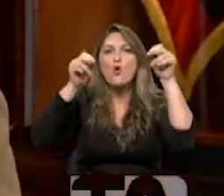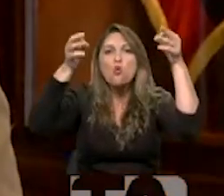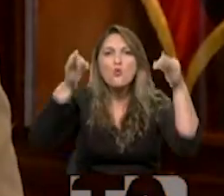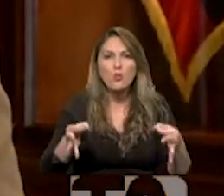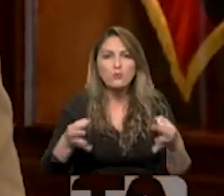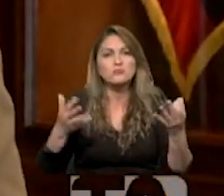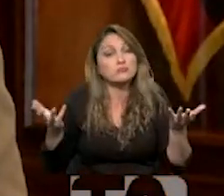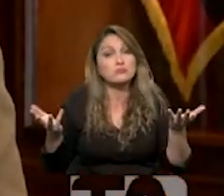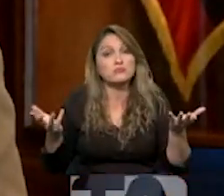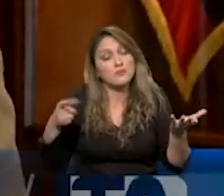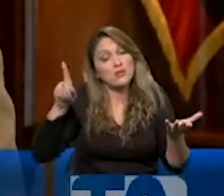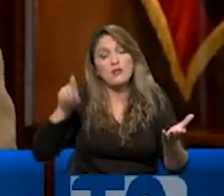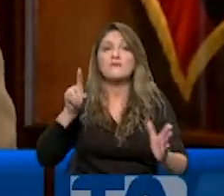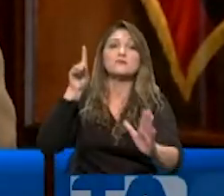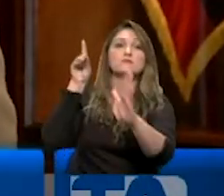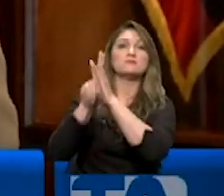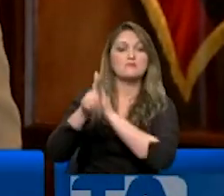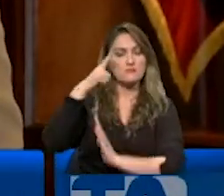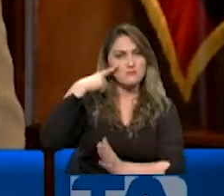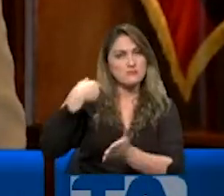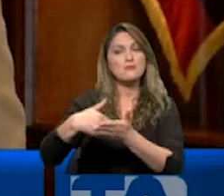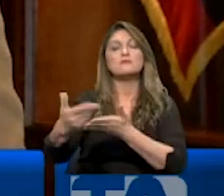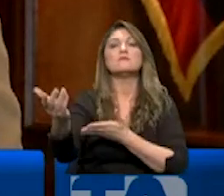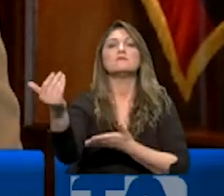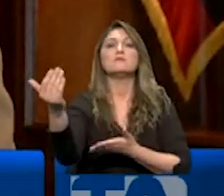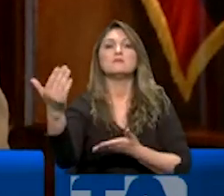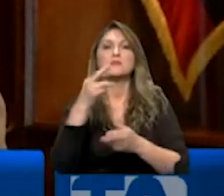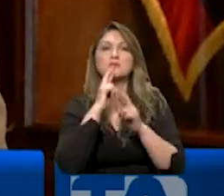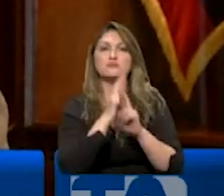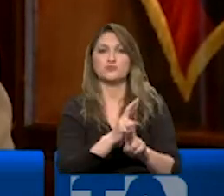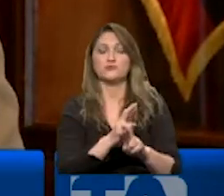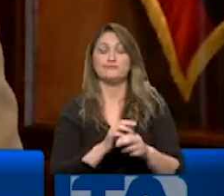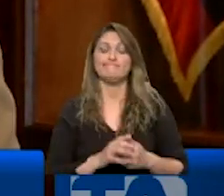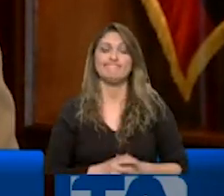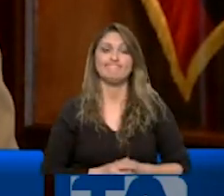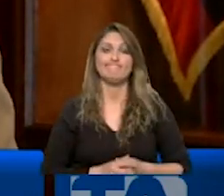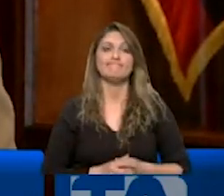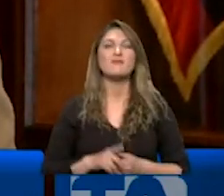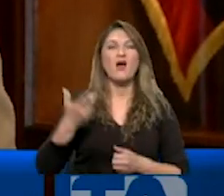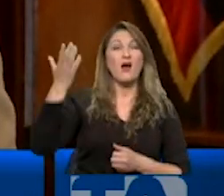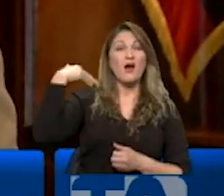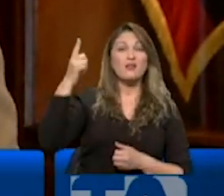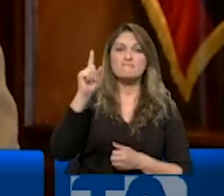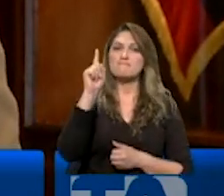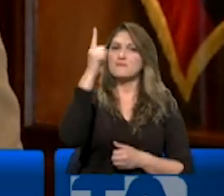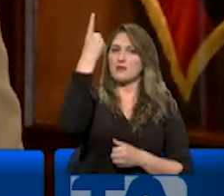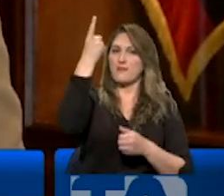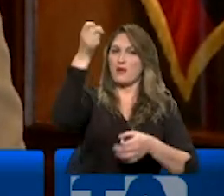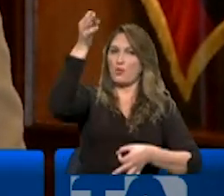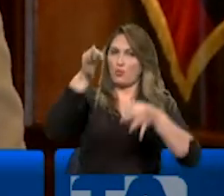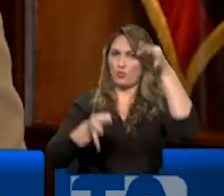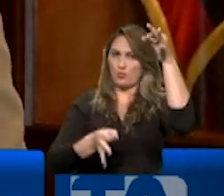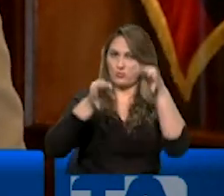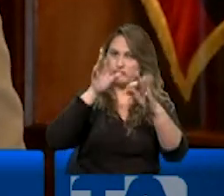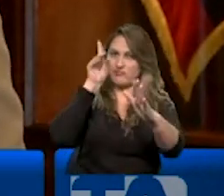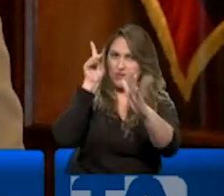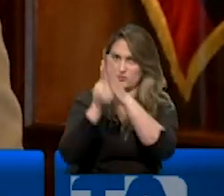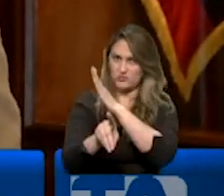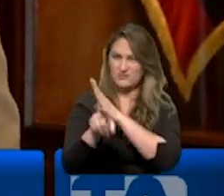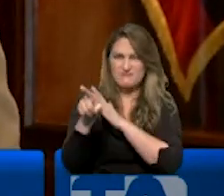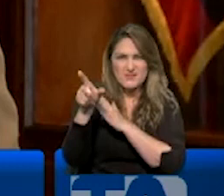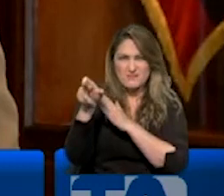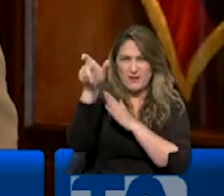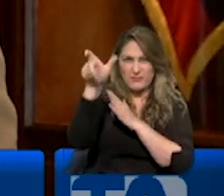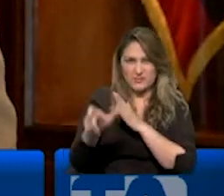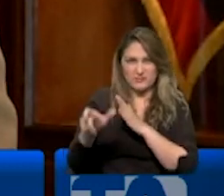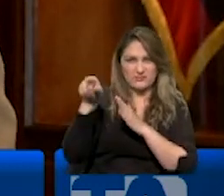segunda solicitud de juicio político que presentan en contra de Richard Martínez. La primera fue presentada por Jofre Poma de la Revolución Ciudadana con